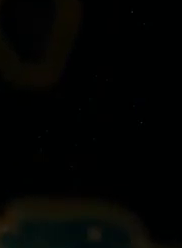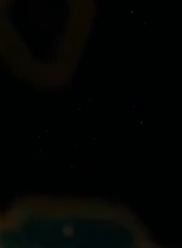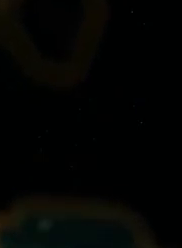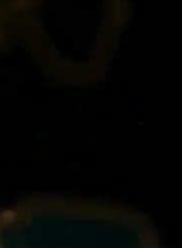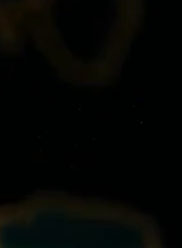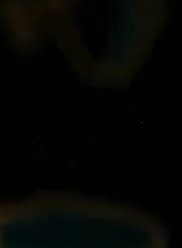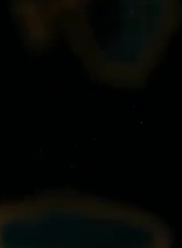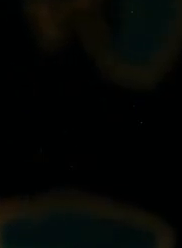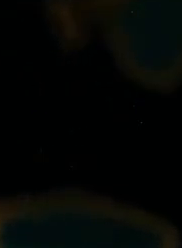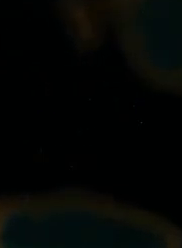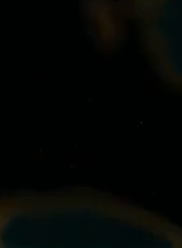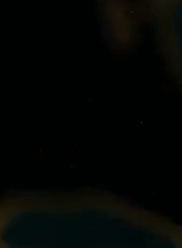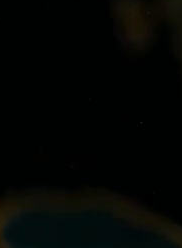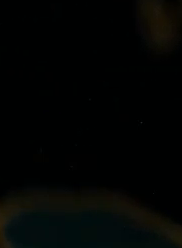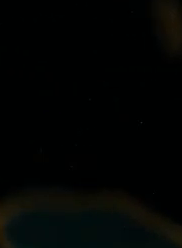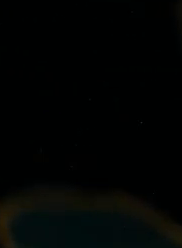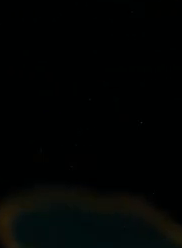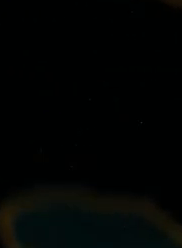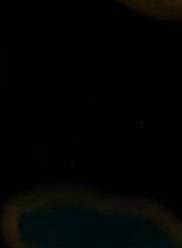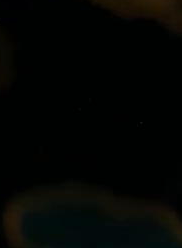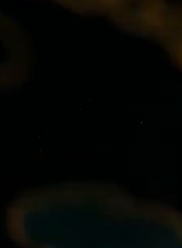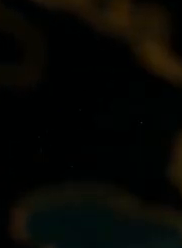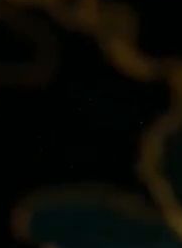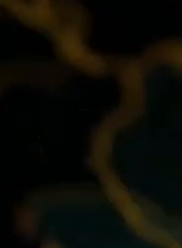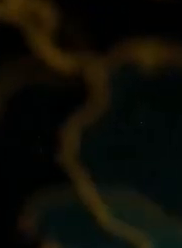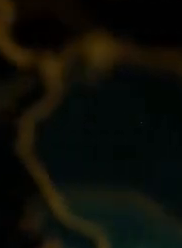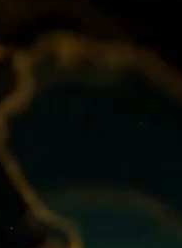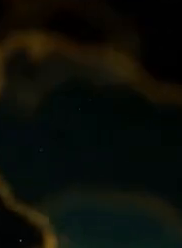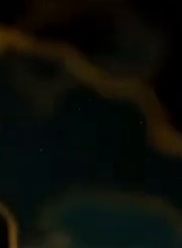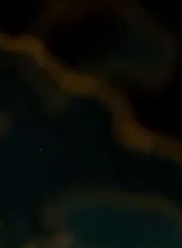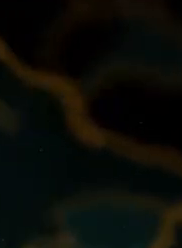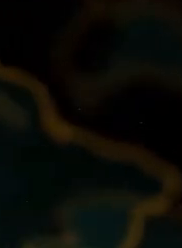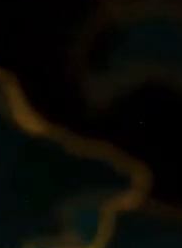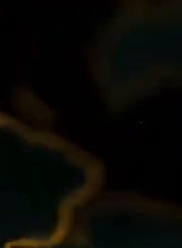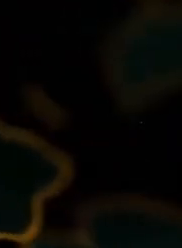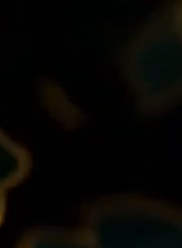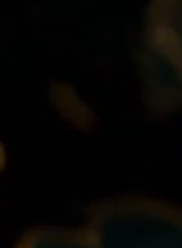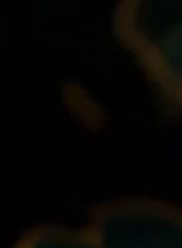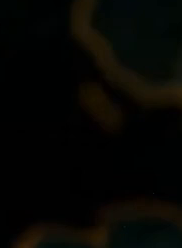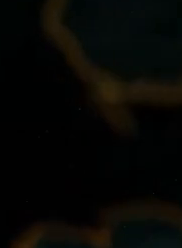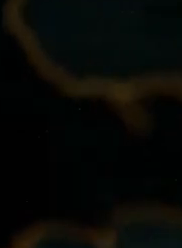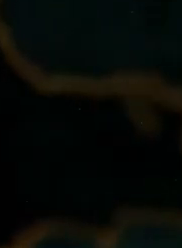H Noticias MX, la información en constante movimiento.